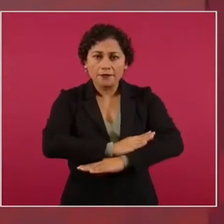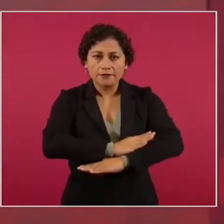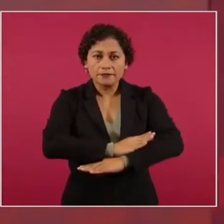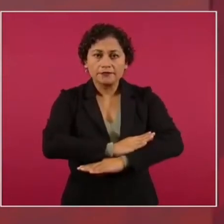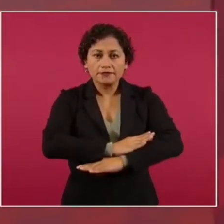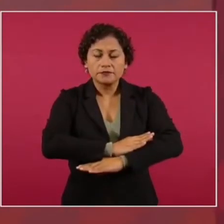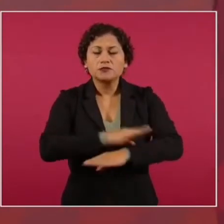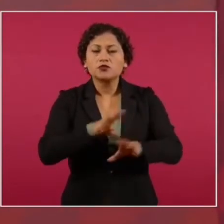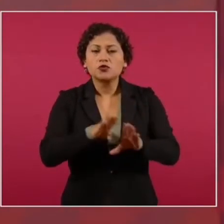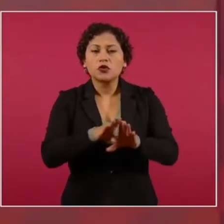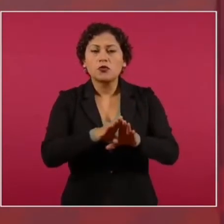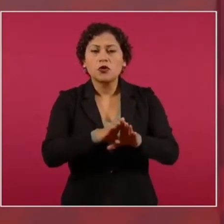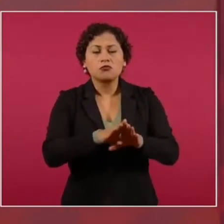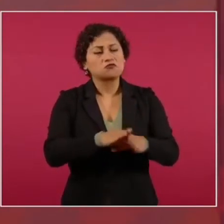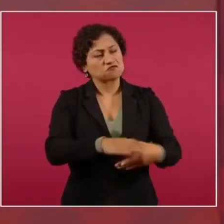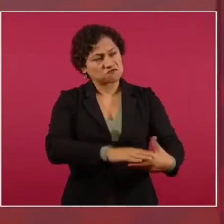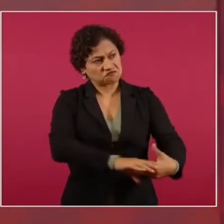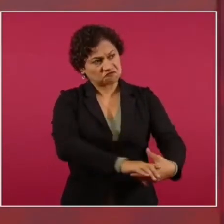apretones de mano,